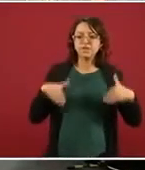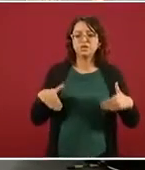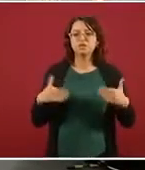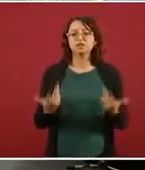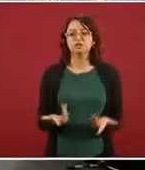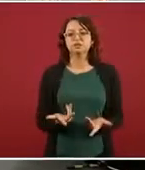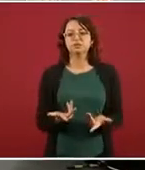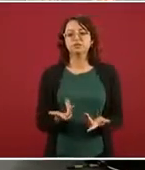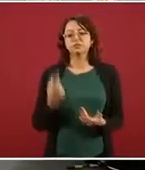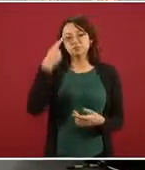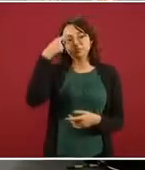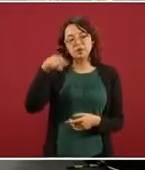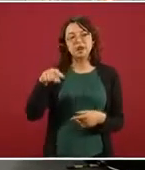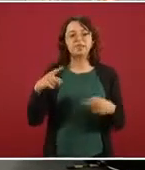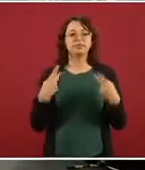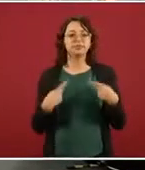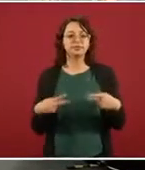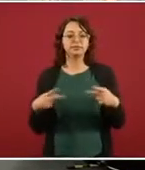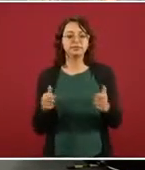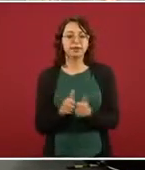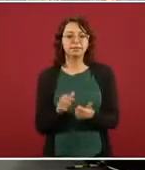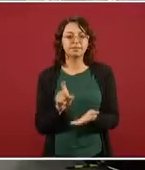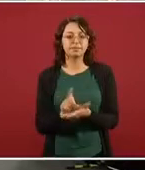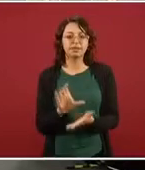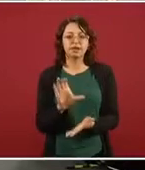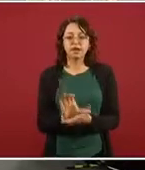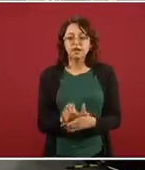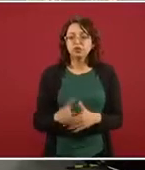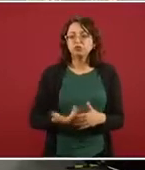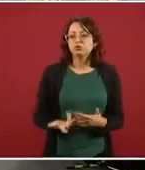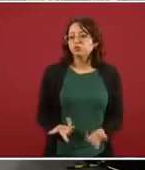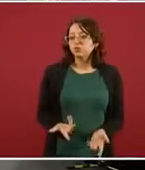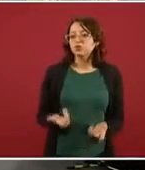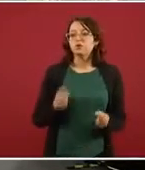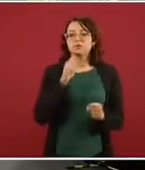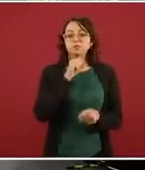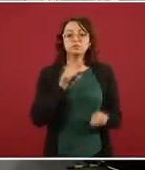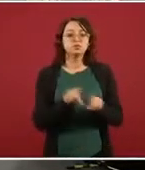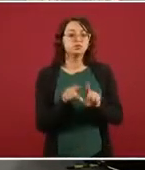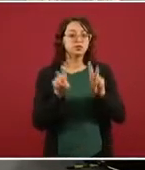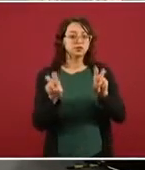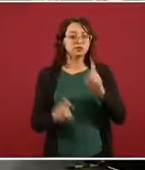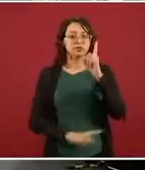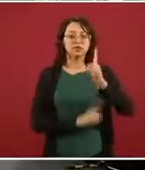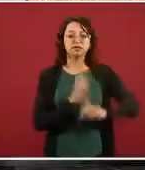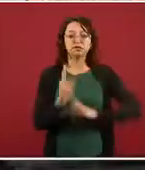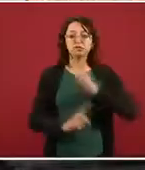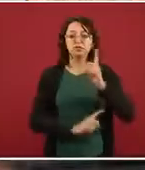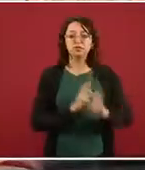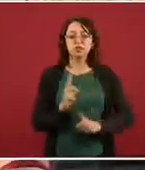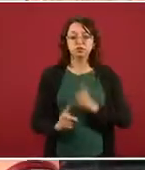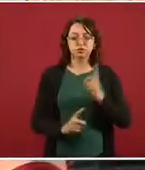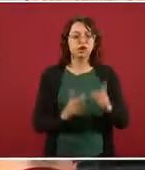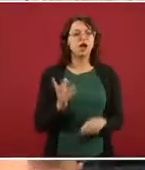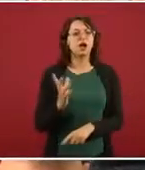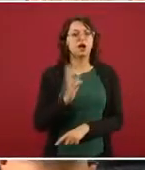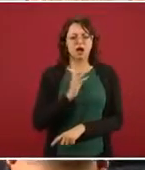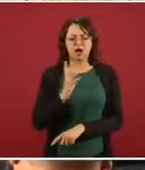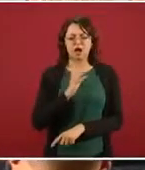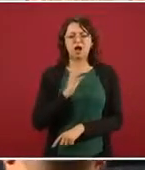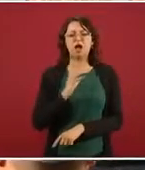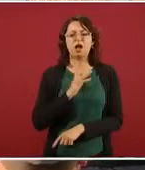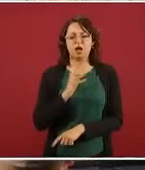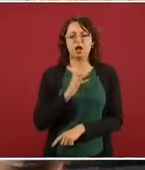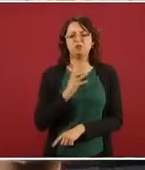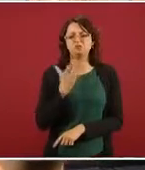y para los discapacitados y hasta deportivos, porque tenemos muy buenos